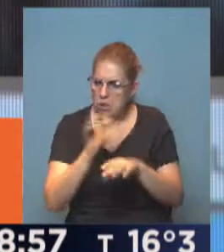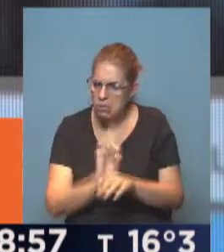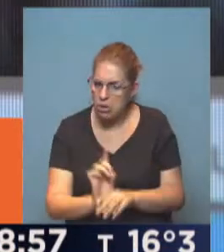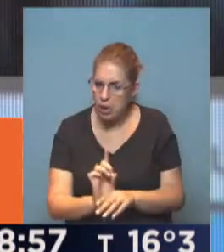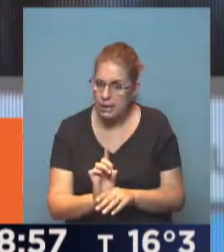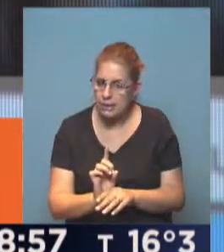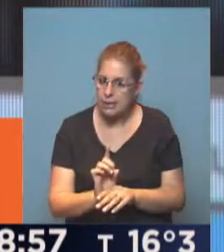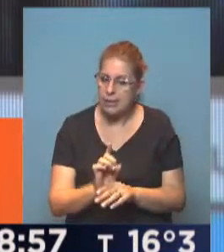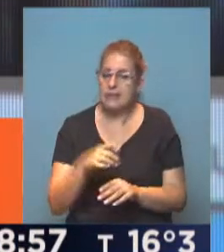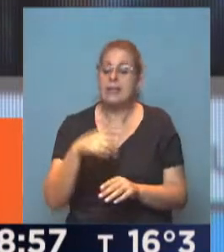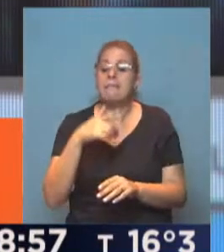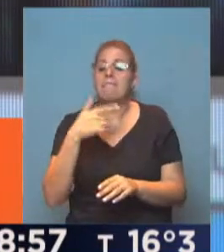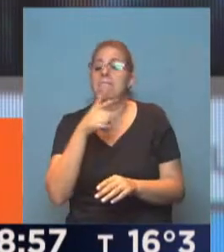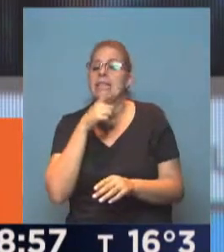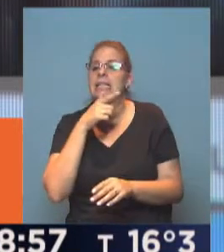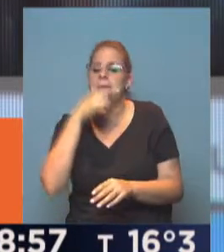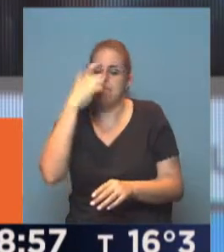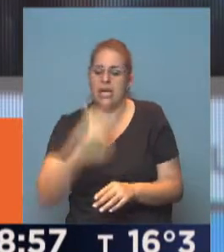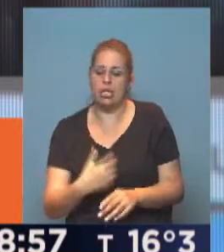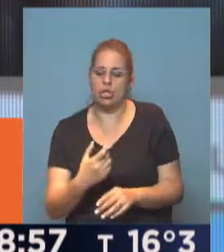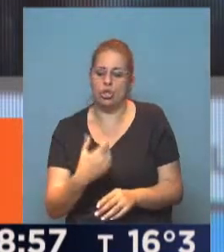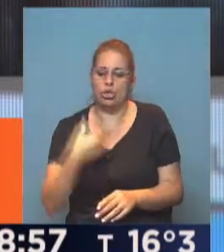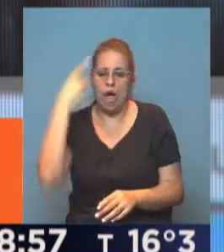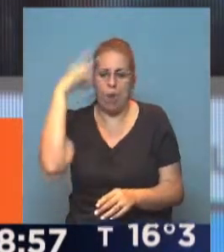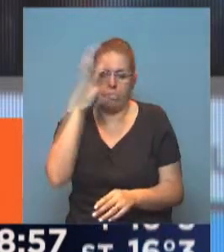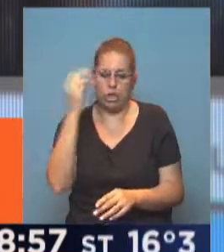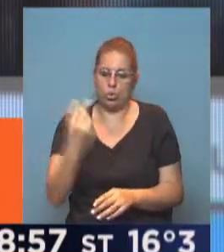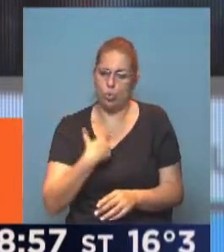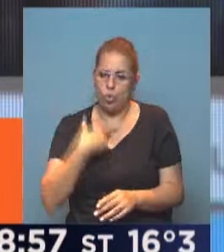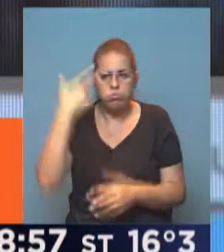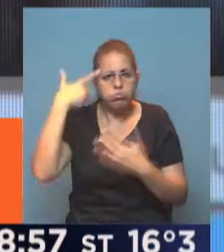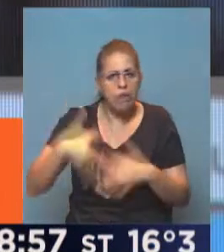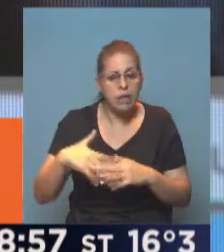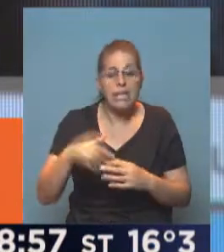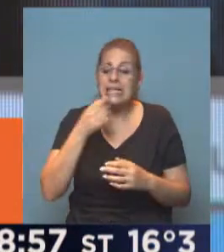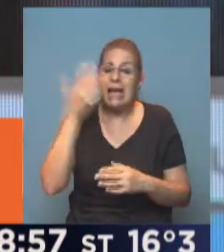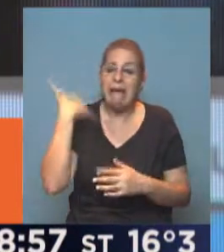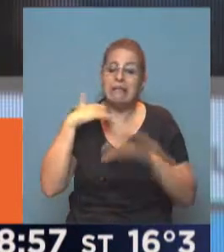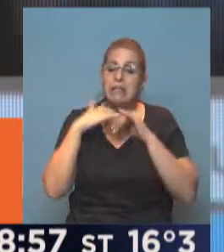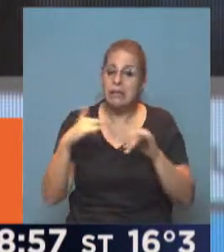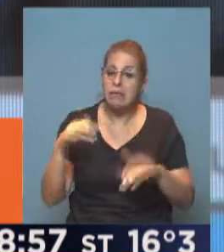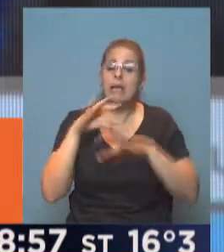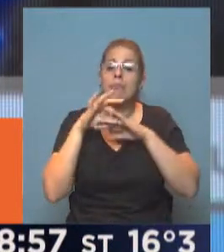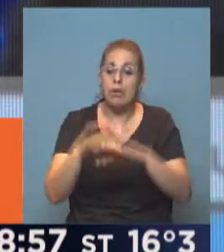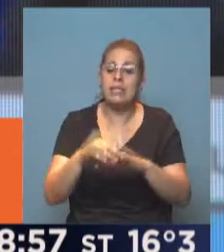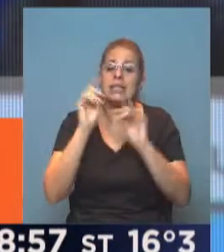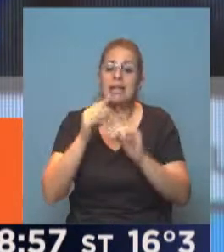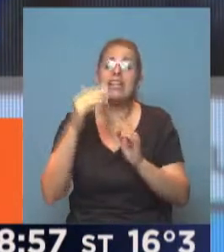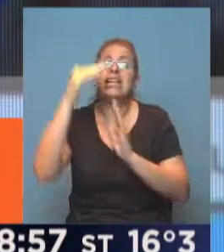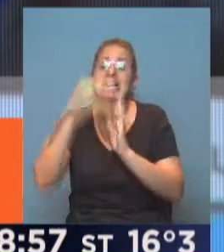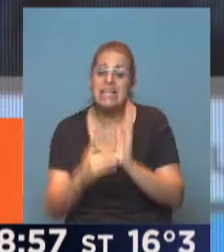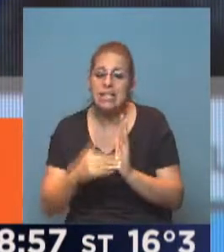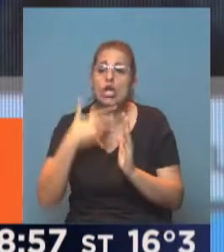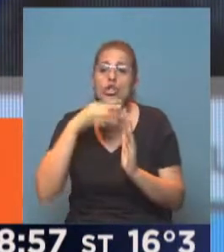parece que más bien tendría que ser una autocrítica. Pues si hubiera sido cierto la promesa de campaña, y al mismo tiempo rebaja las retenciones a